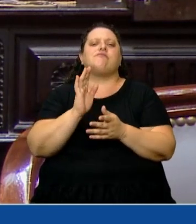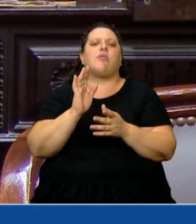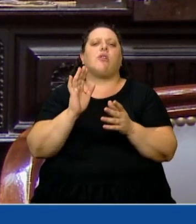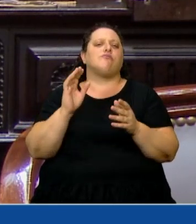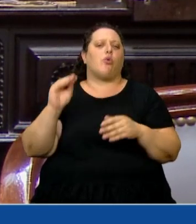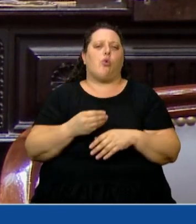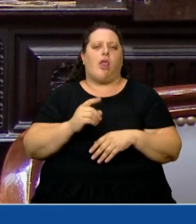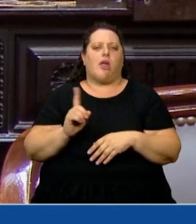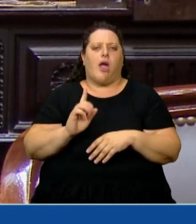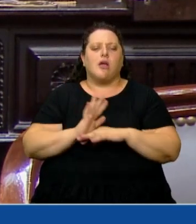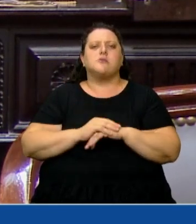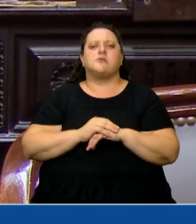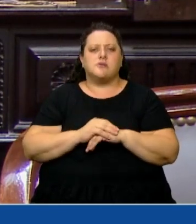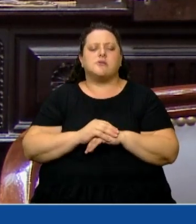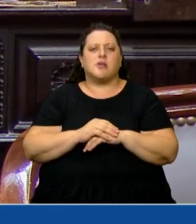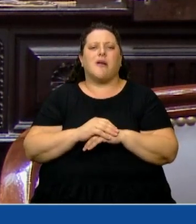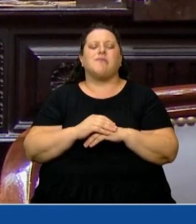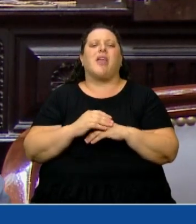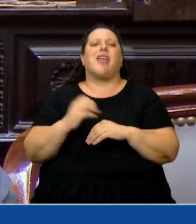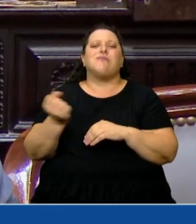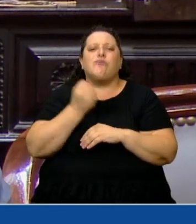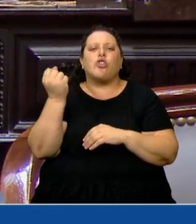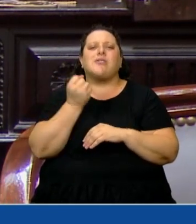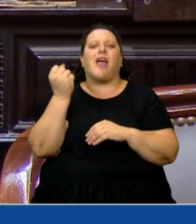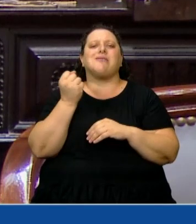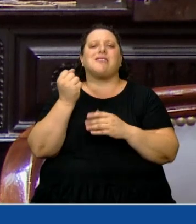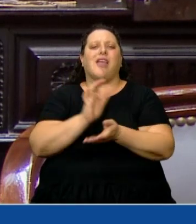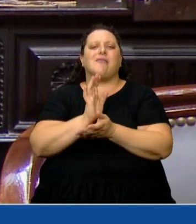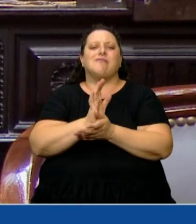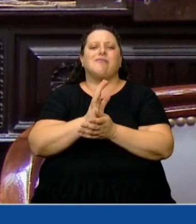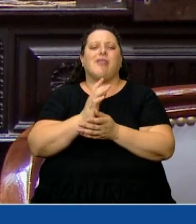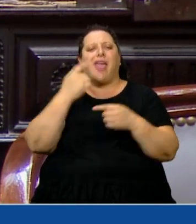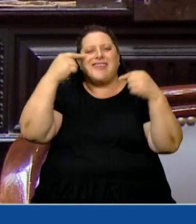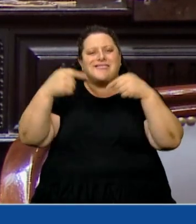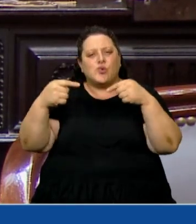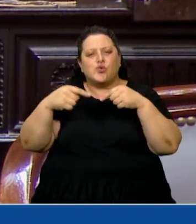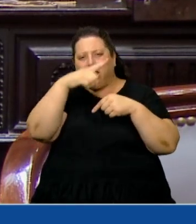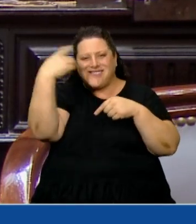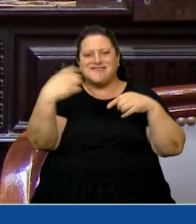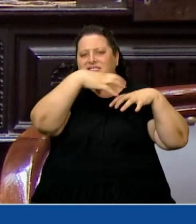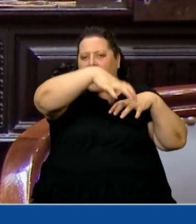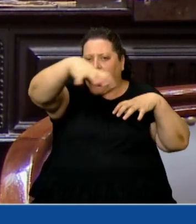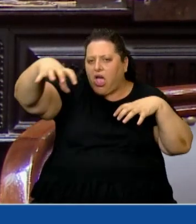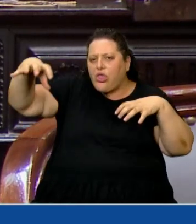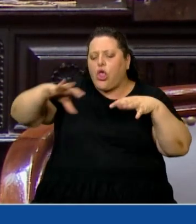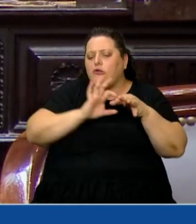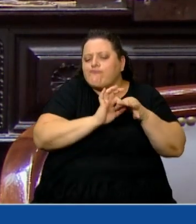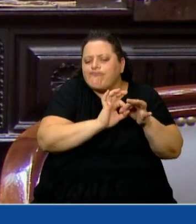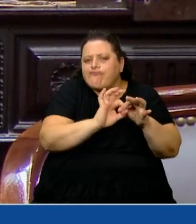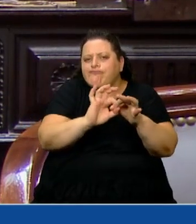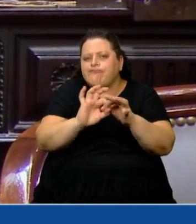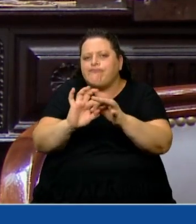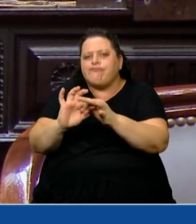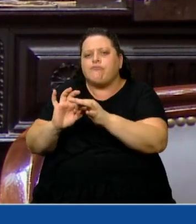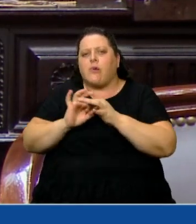Son todas las articulaciones, todos los resortes que tiene el Estado para atacar este gran flagelo, el flagelo de la